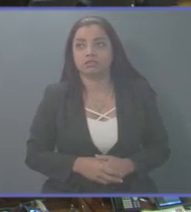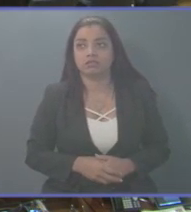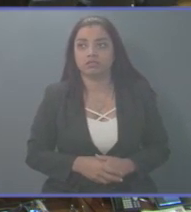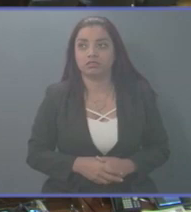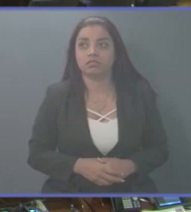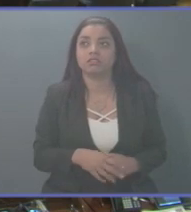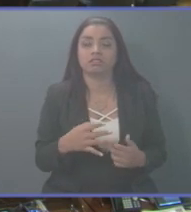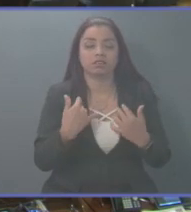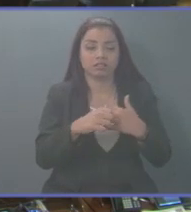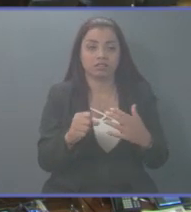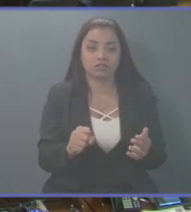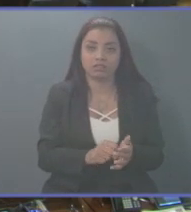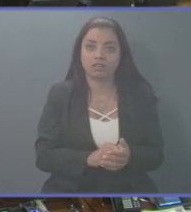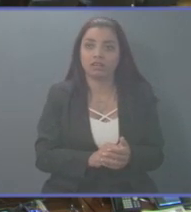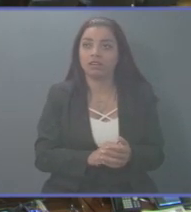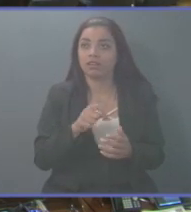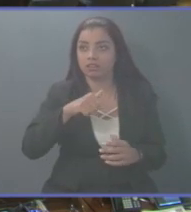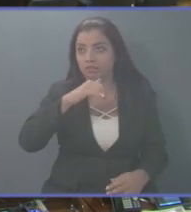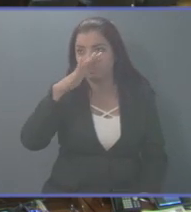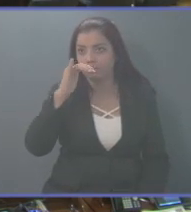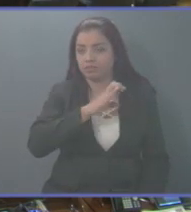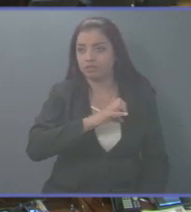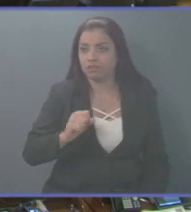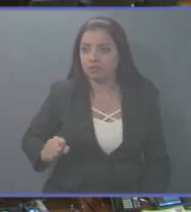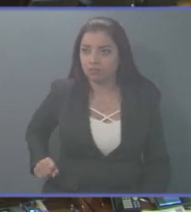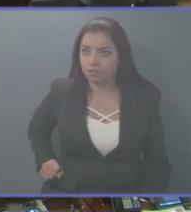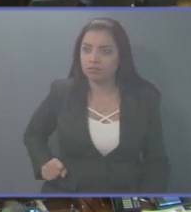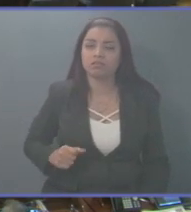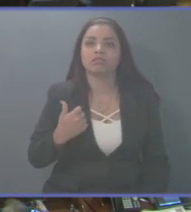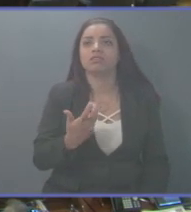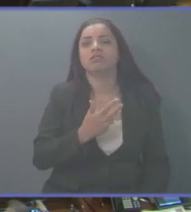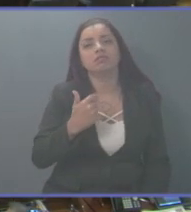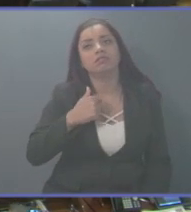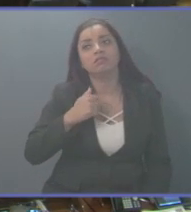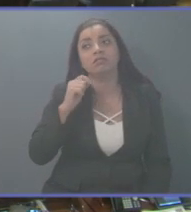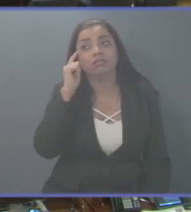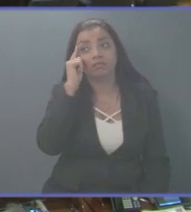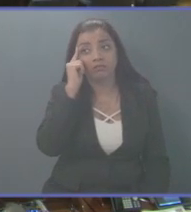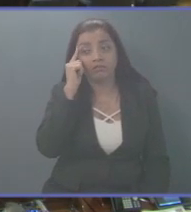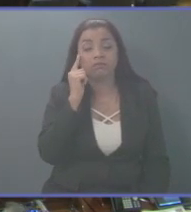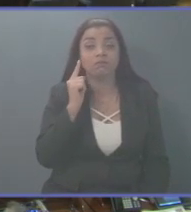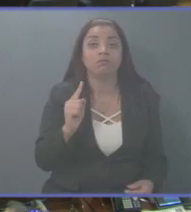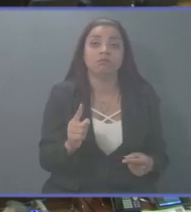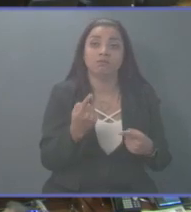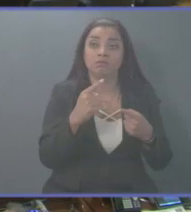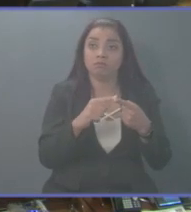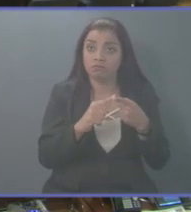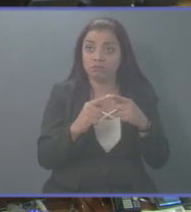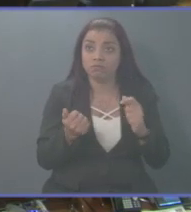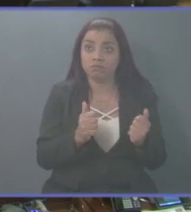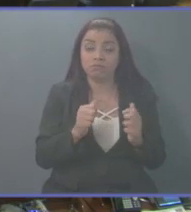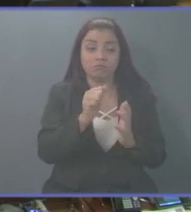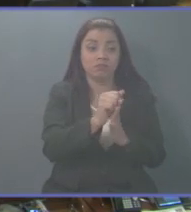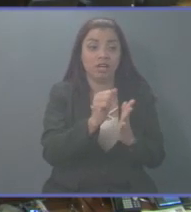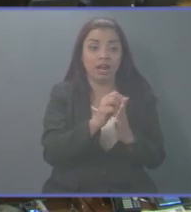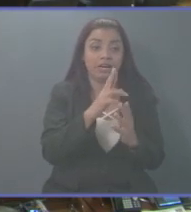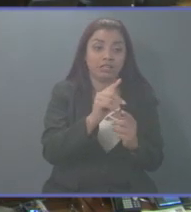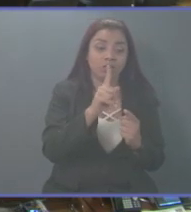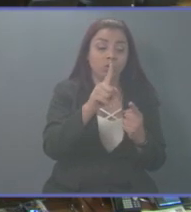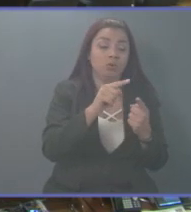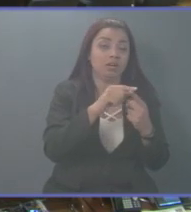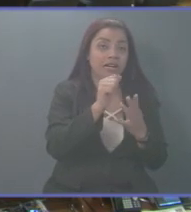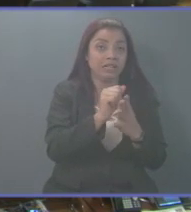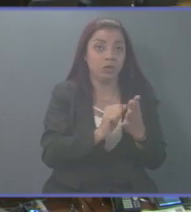La Asamblea Legislativa de la República de El Salvador, considerando, primero, que conforme los artículos 1 y 2 de